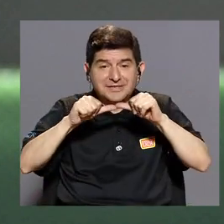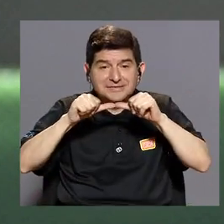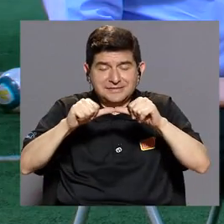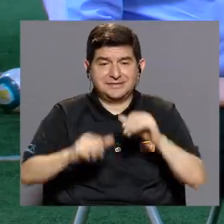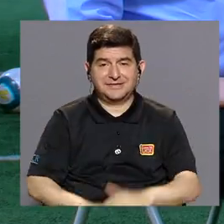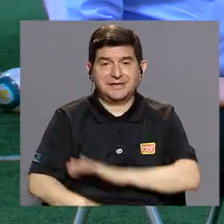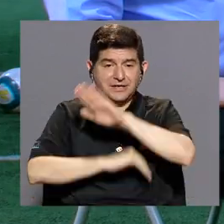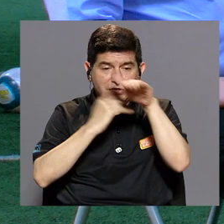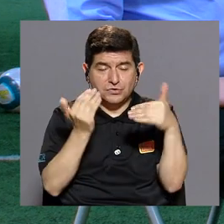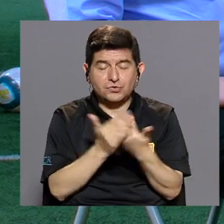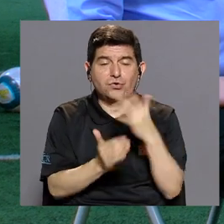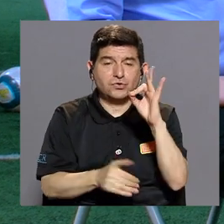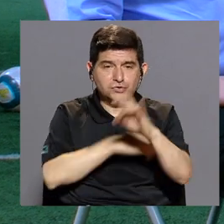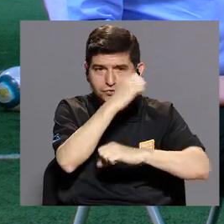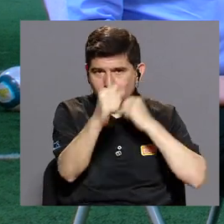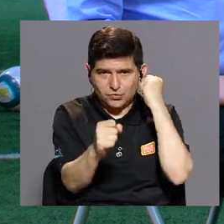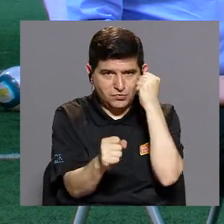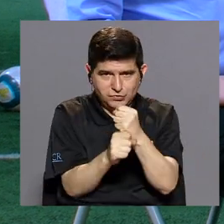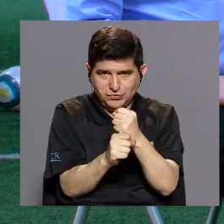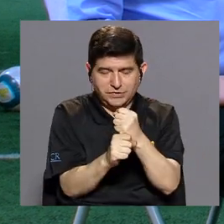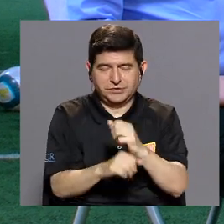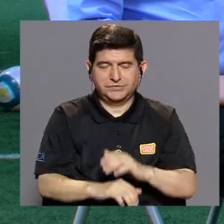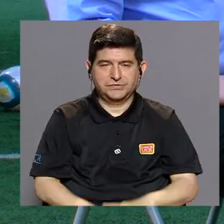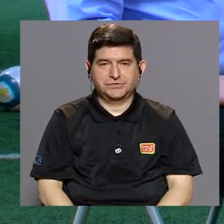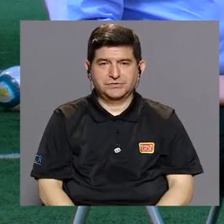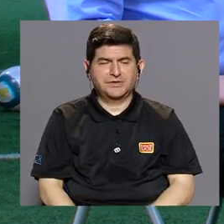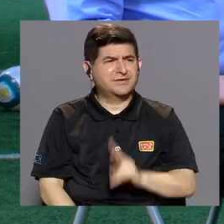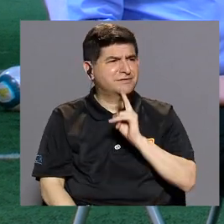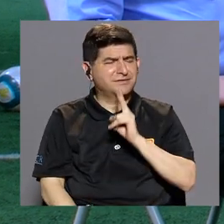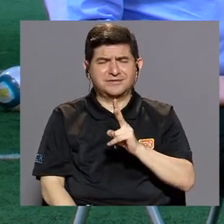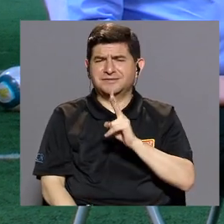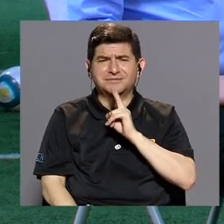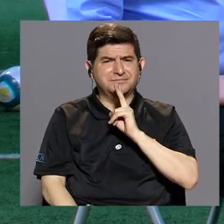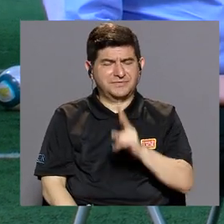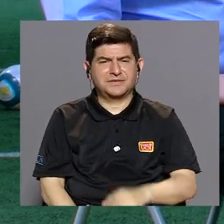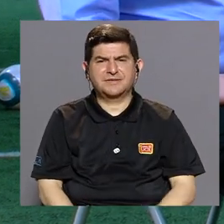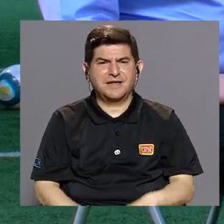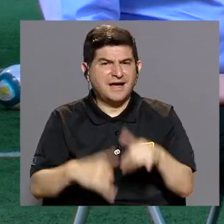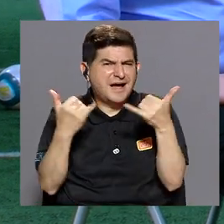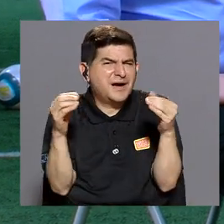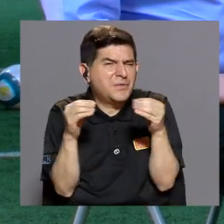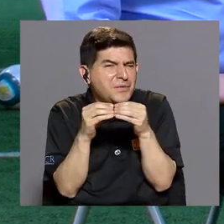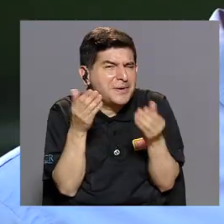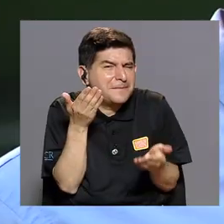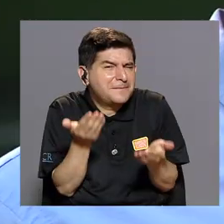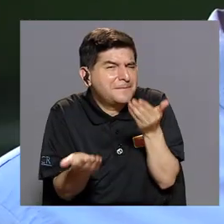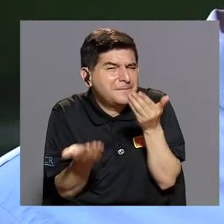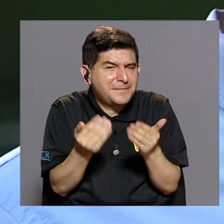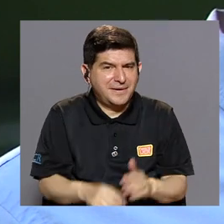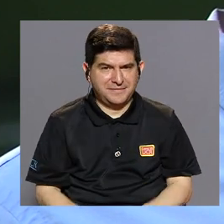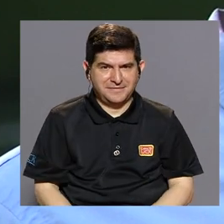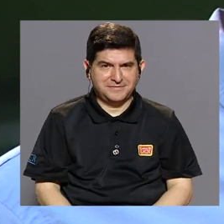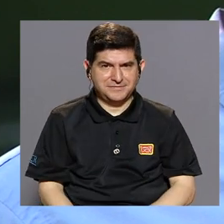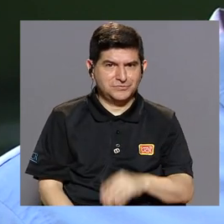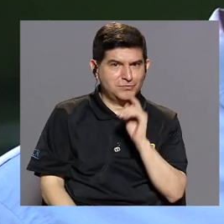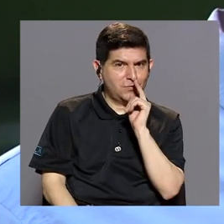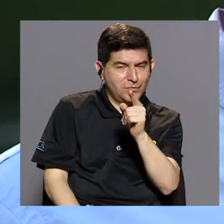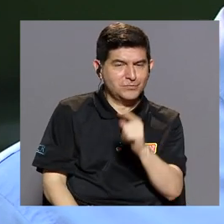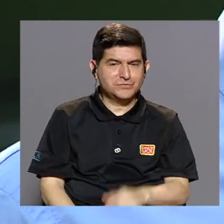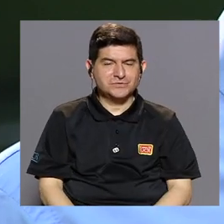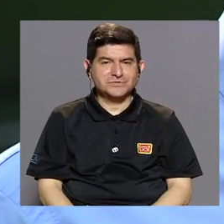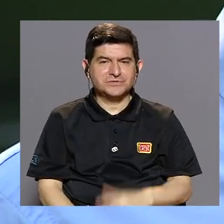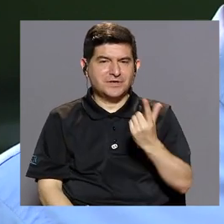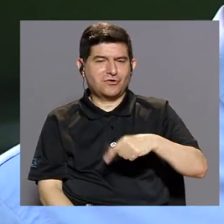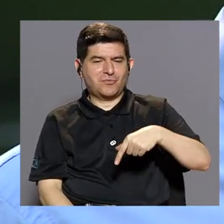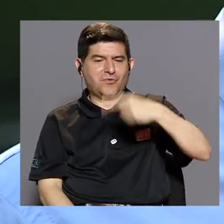¿verdad? Todos estos 8 años que la verdad han sido... Ahora más, digamos, inclusive como una